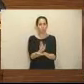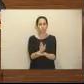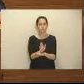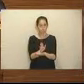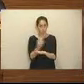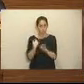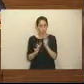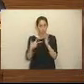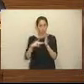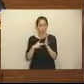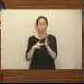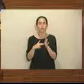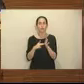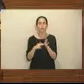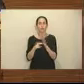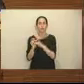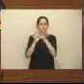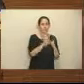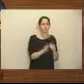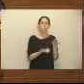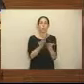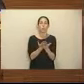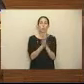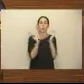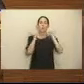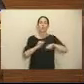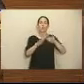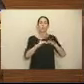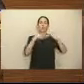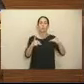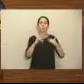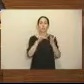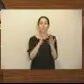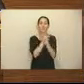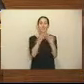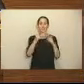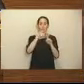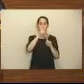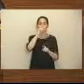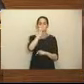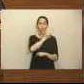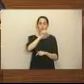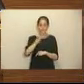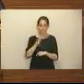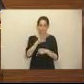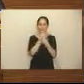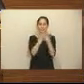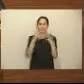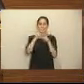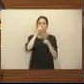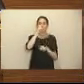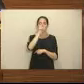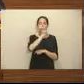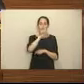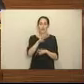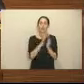ese plan respondía a una moción aprobada en esta Cámara el 17 de mayo del 2013. El 17 de mayo del 2013 se